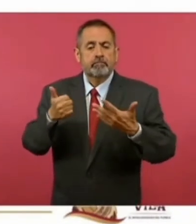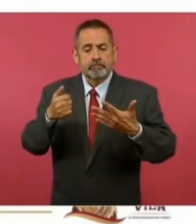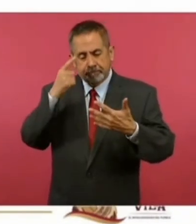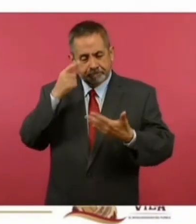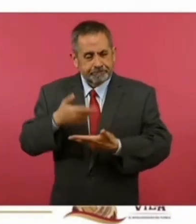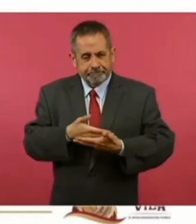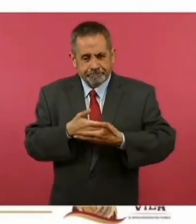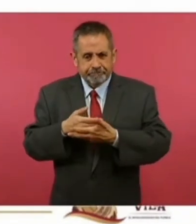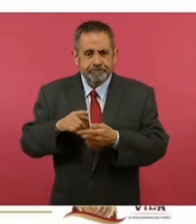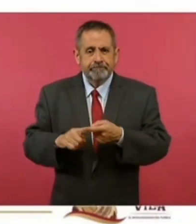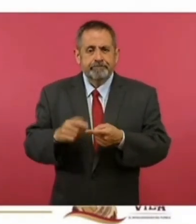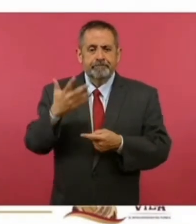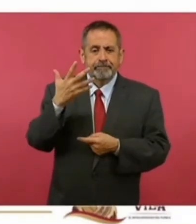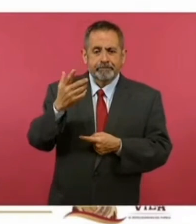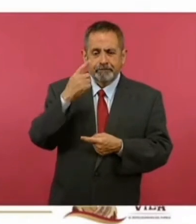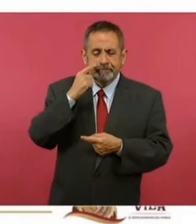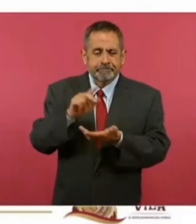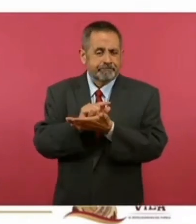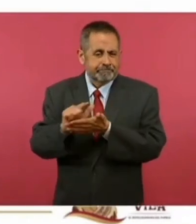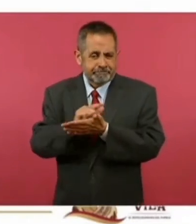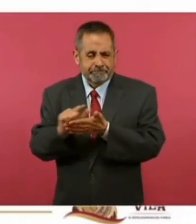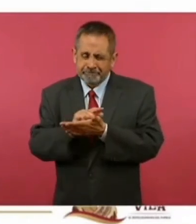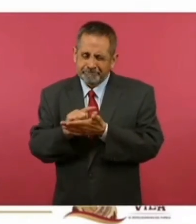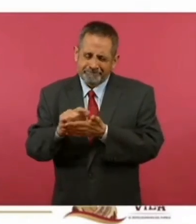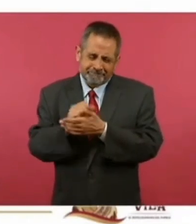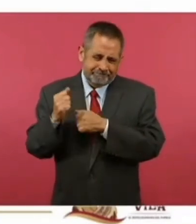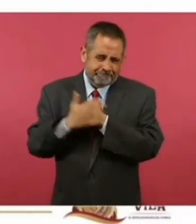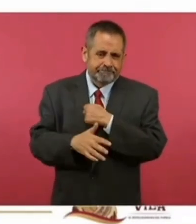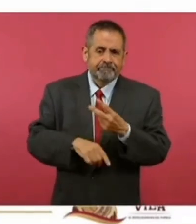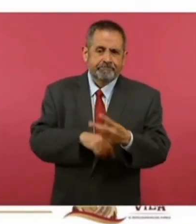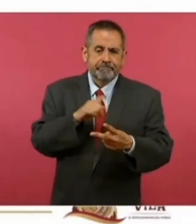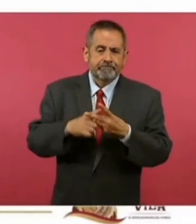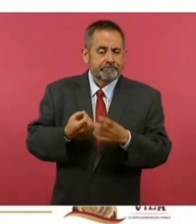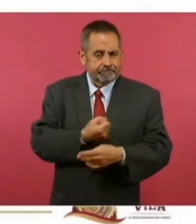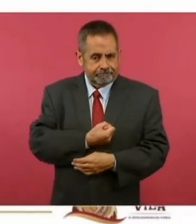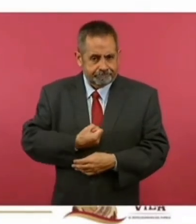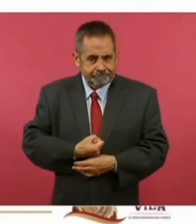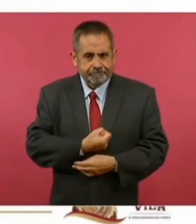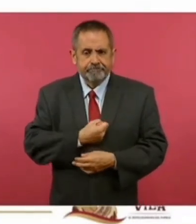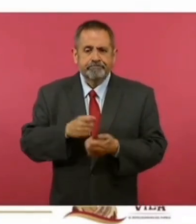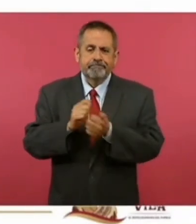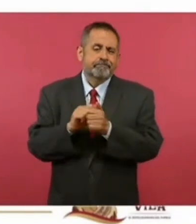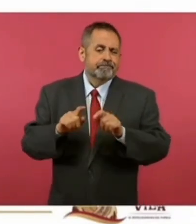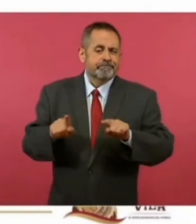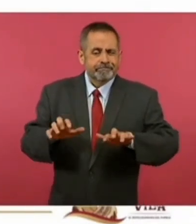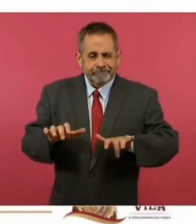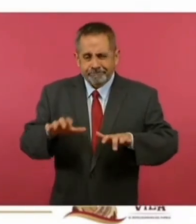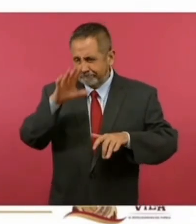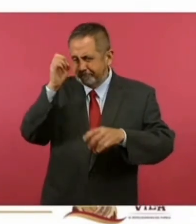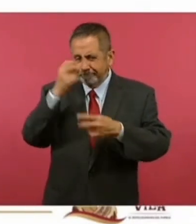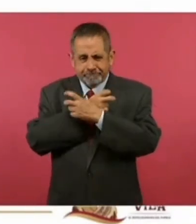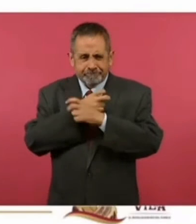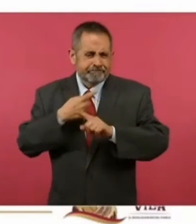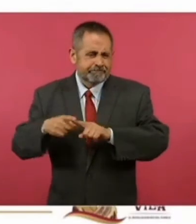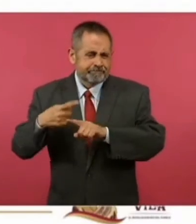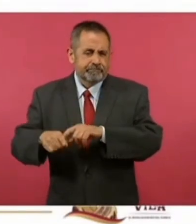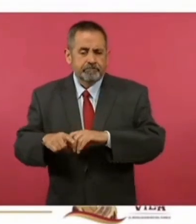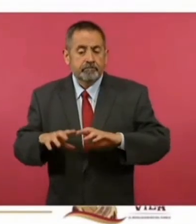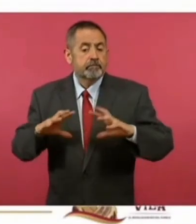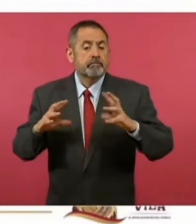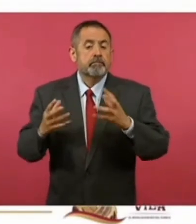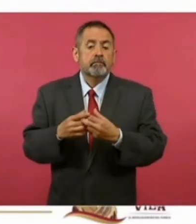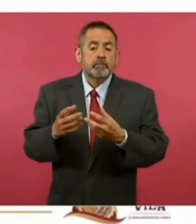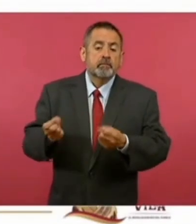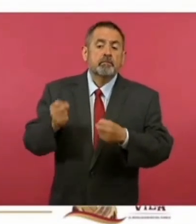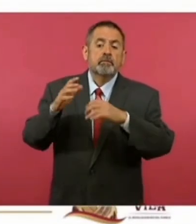incubadoras cinco esterilizadores de vapor dos ultras sonógrafos unidades radiológicas digitales el reporte que tenemos